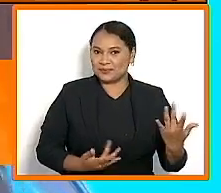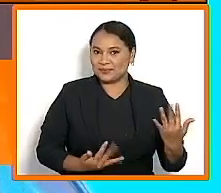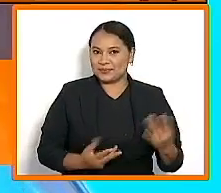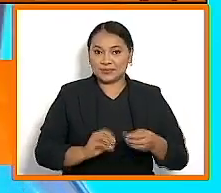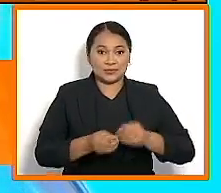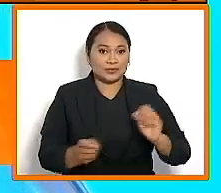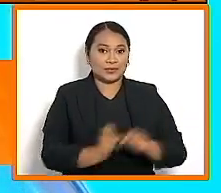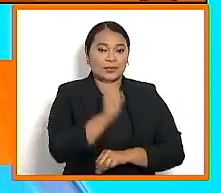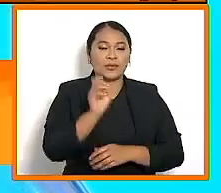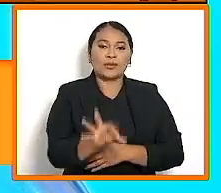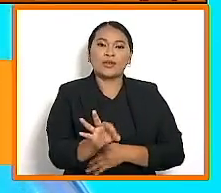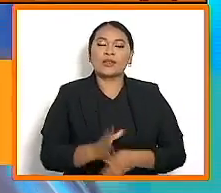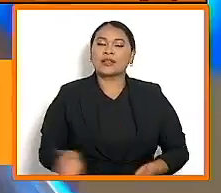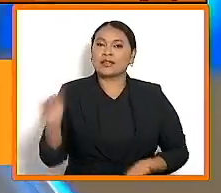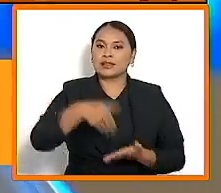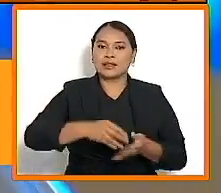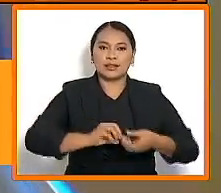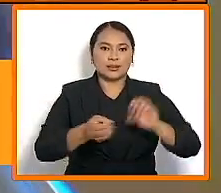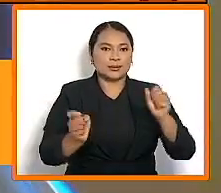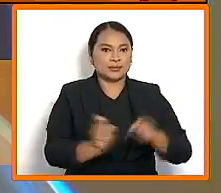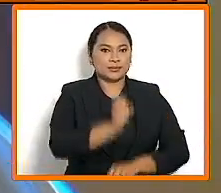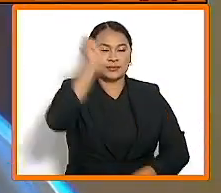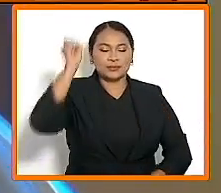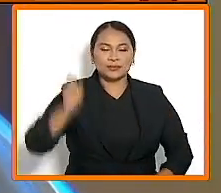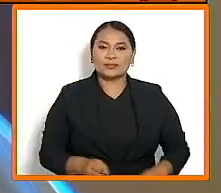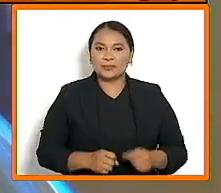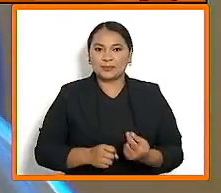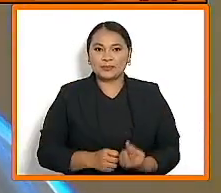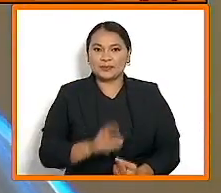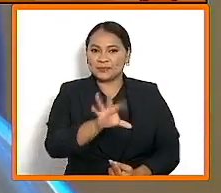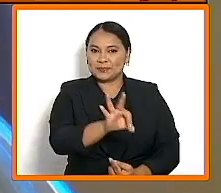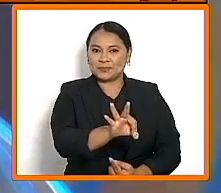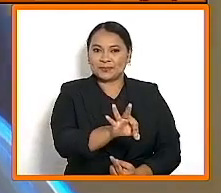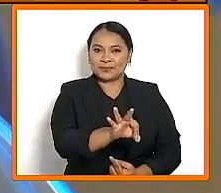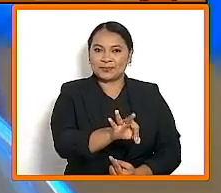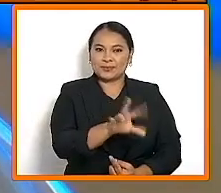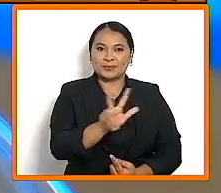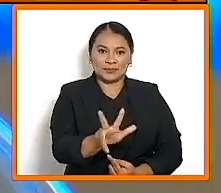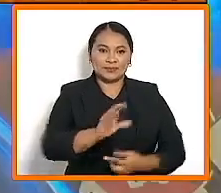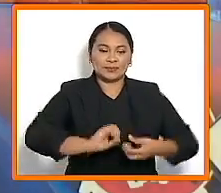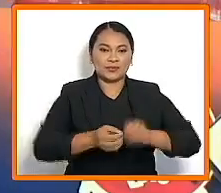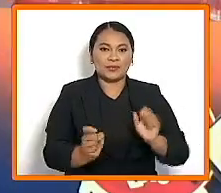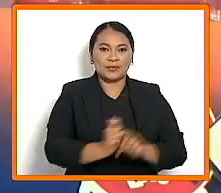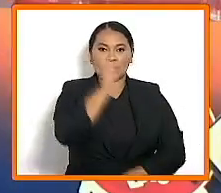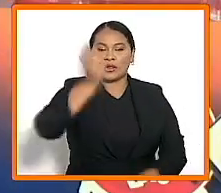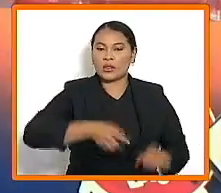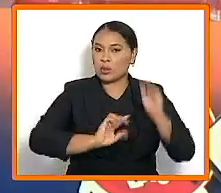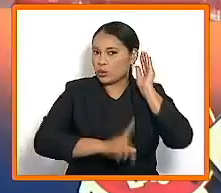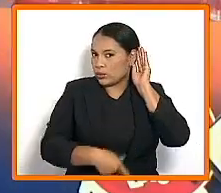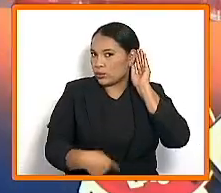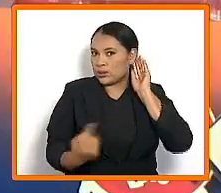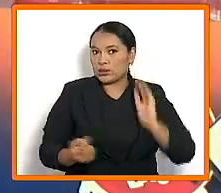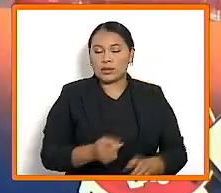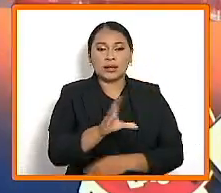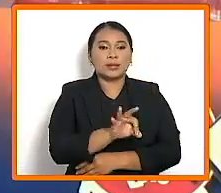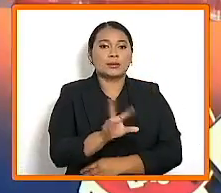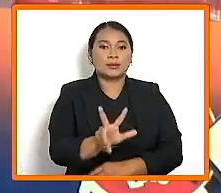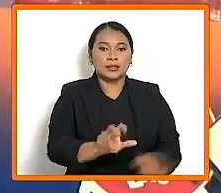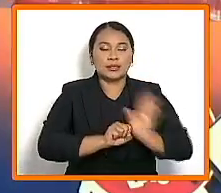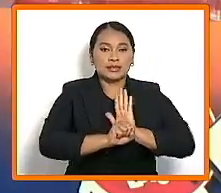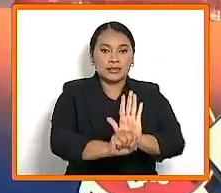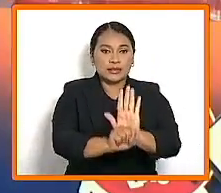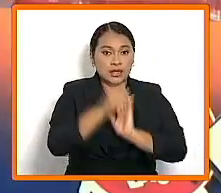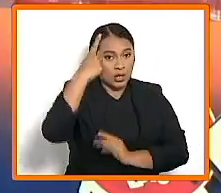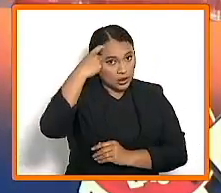Este es el 9. Segundo dígito. Este es el 3. Número favorecido para diario es el 93 con